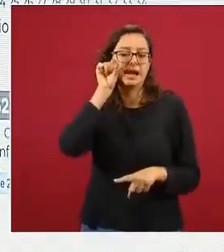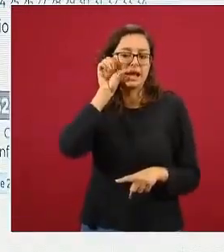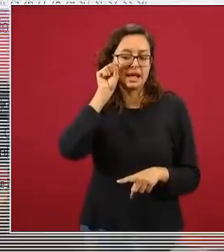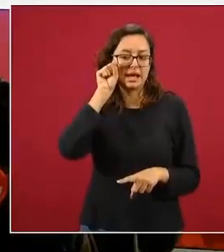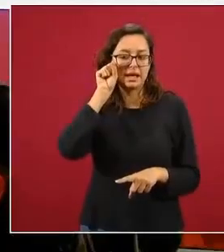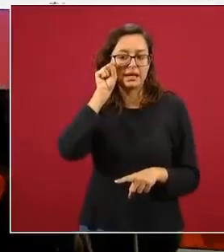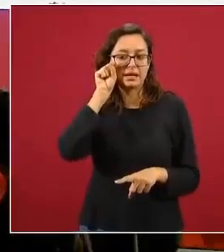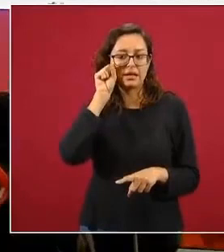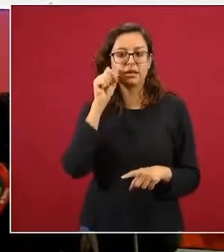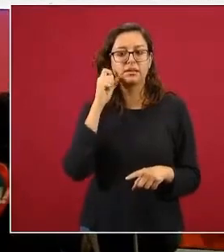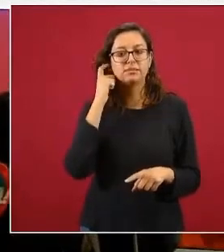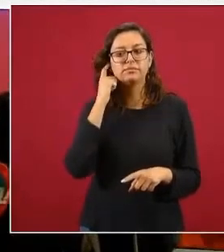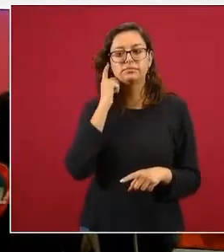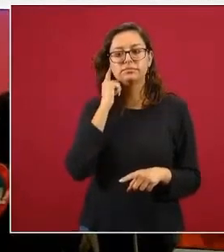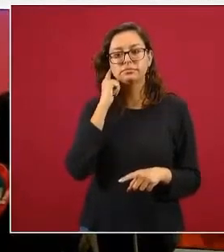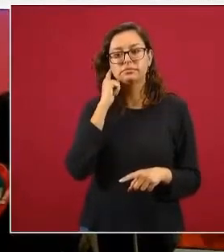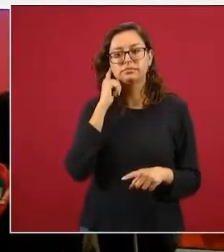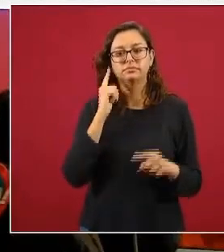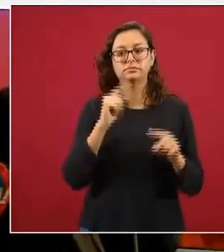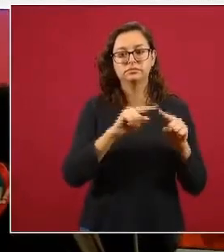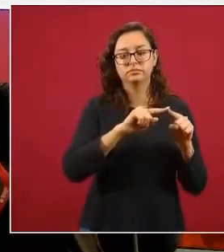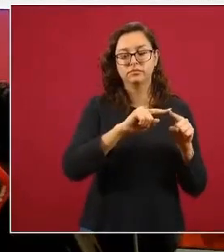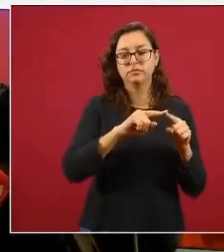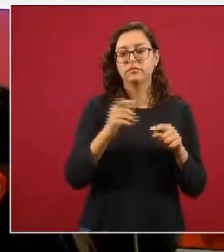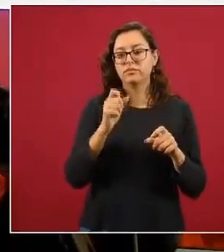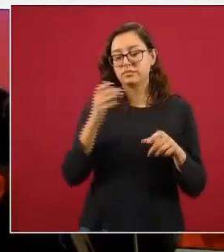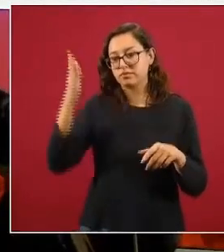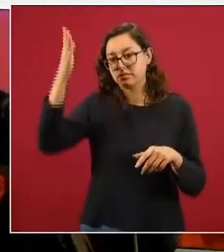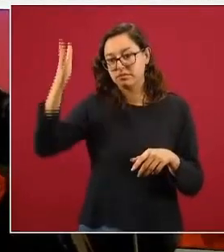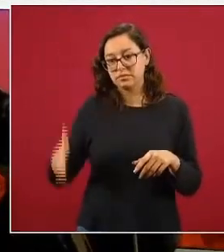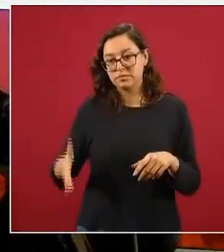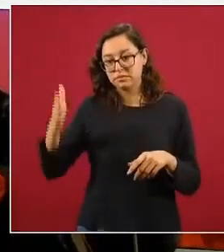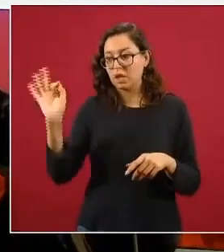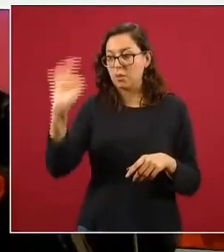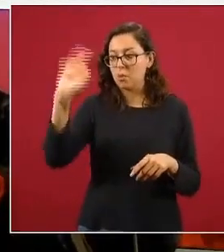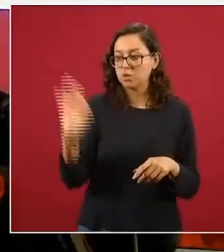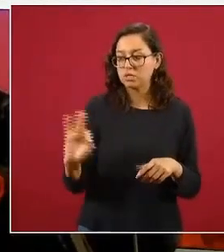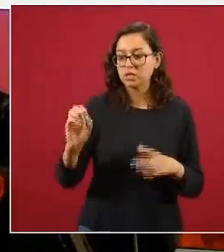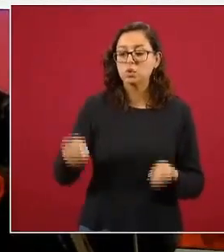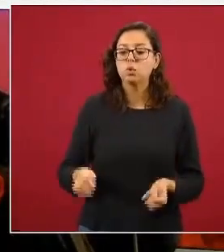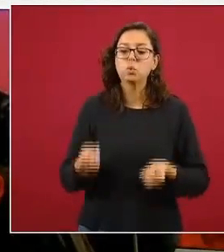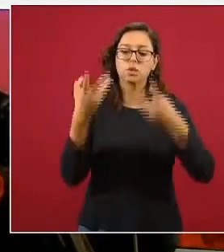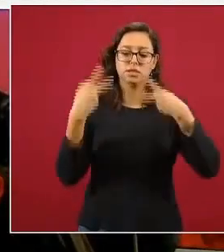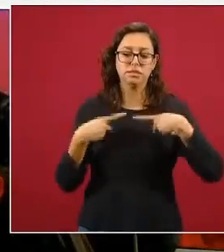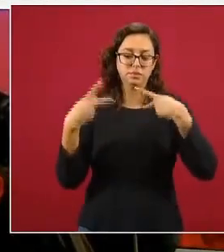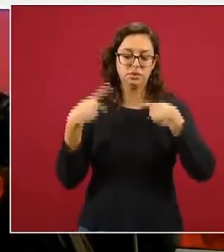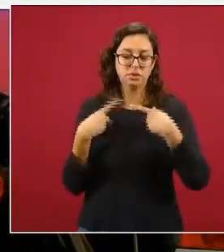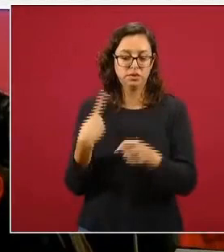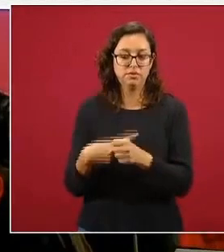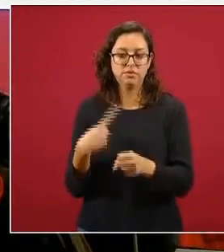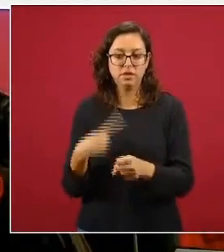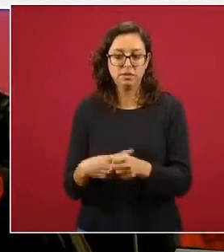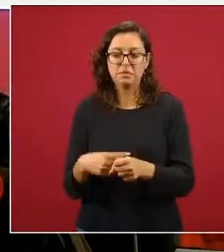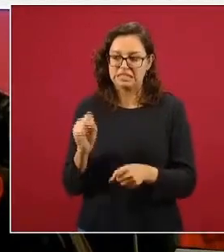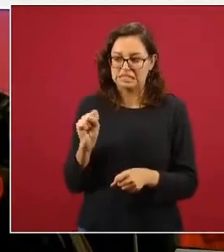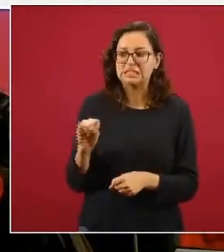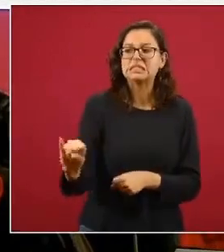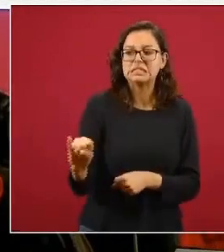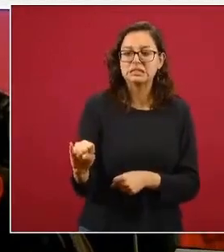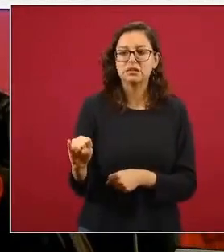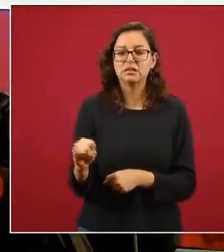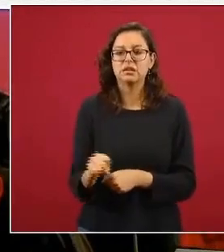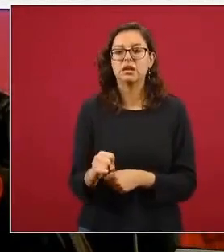vemos o la leemos en este eje que está aquí, la positividad, el porcentaje. Aquí está 0, la curva